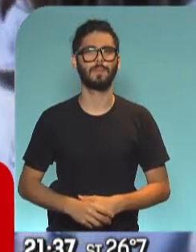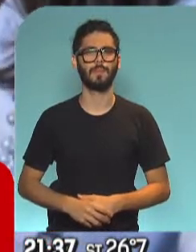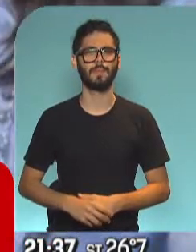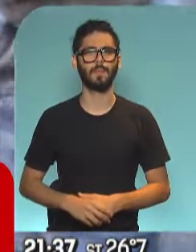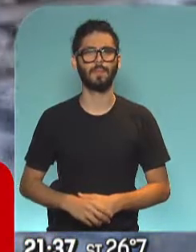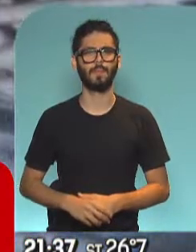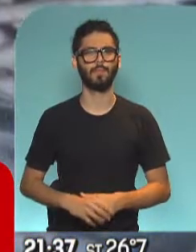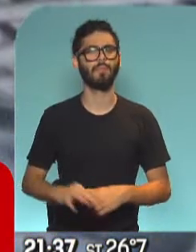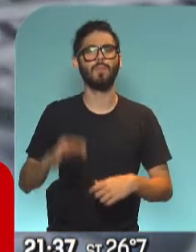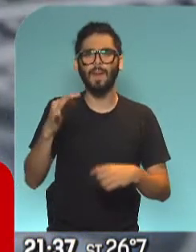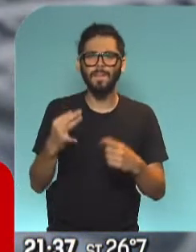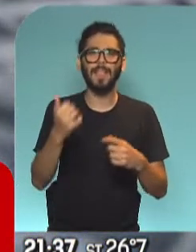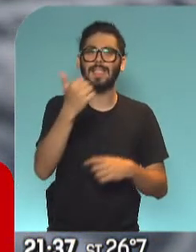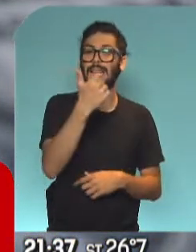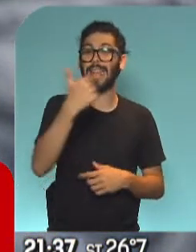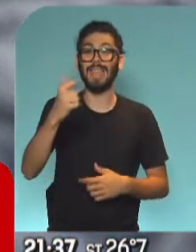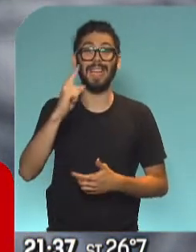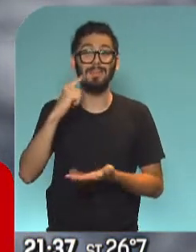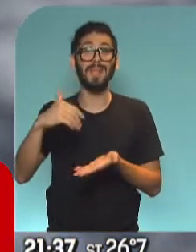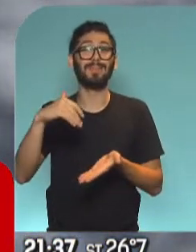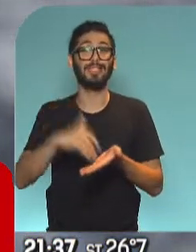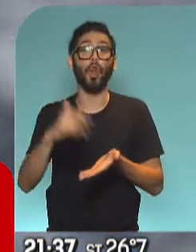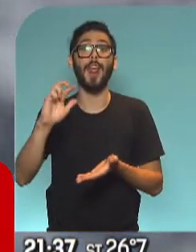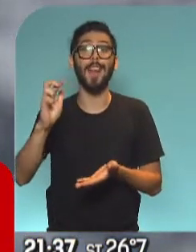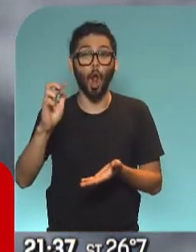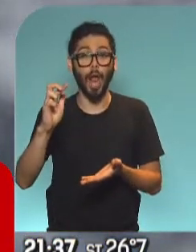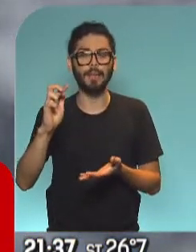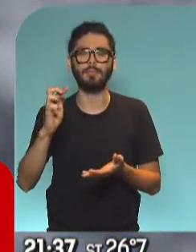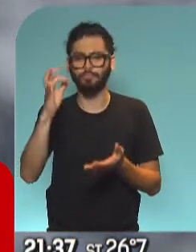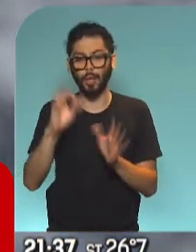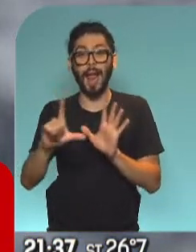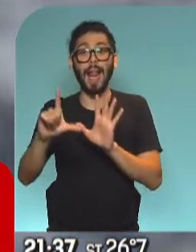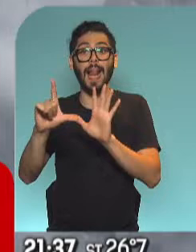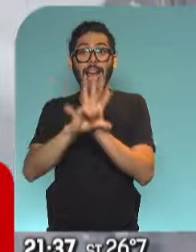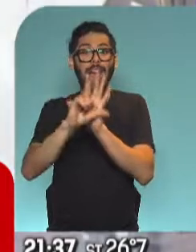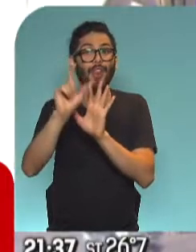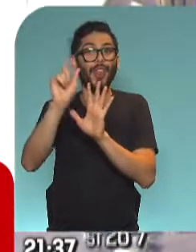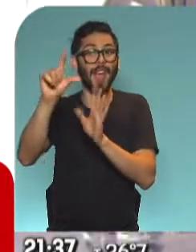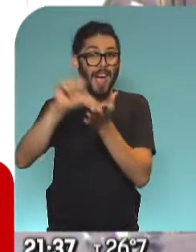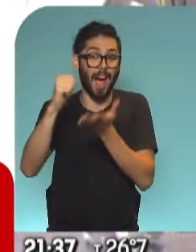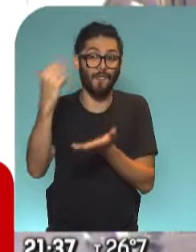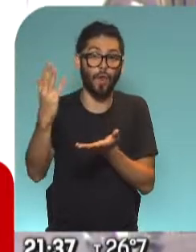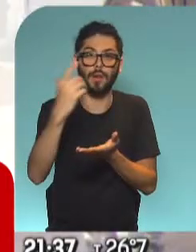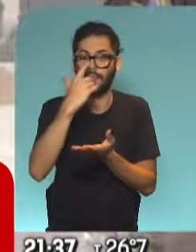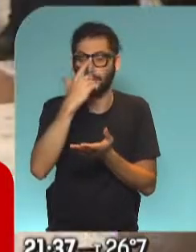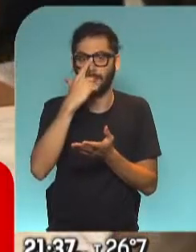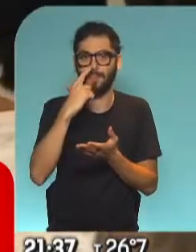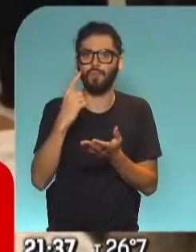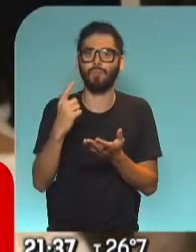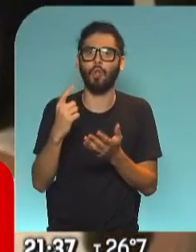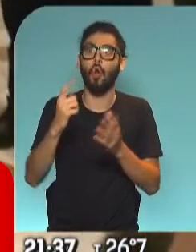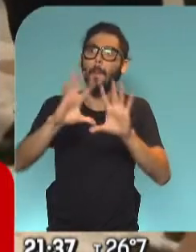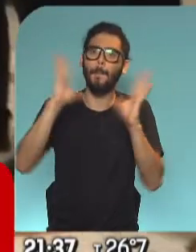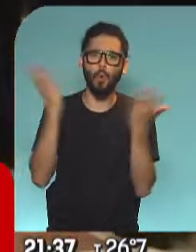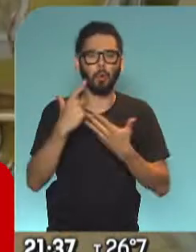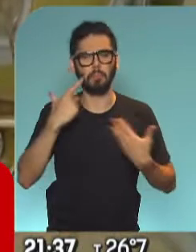Se debían renegociar 66.000 millones de dólares bajo legislación extranjera. Se sinceró la situación ante el